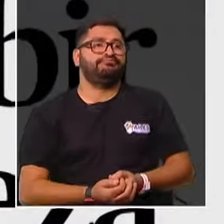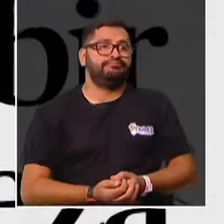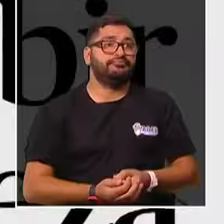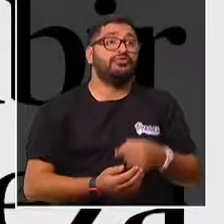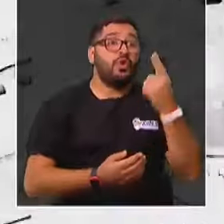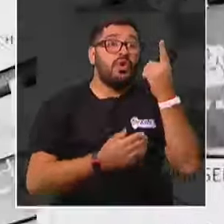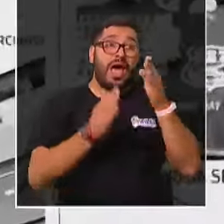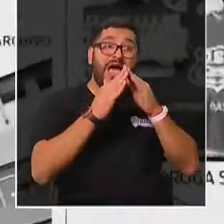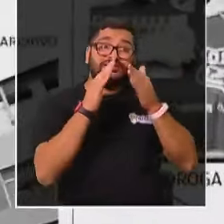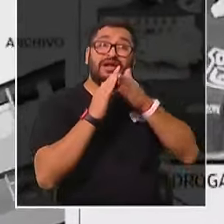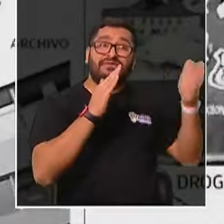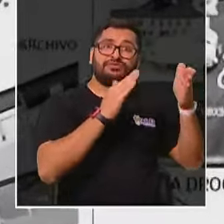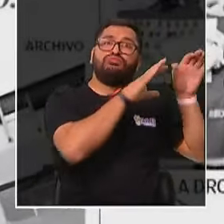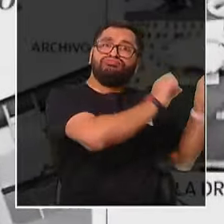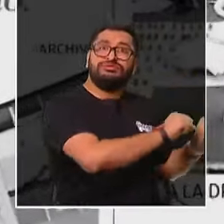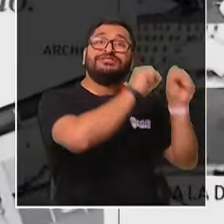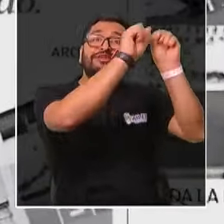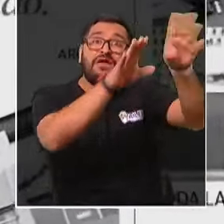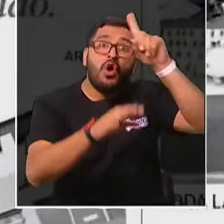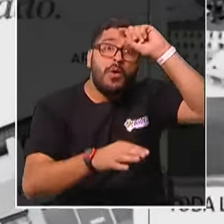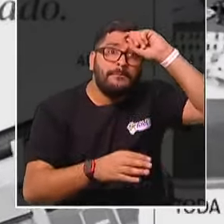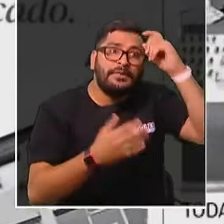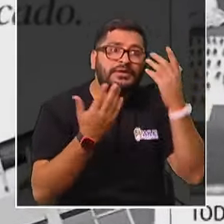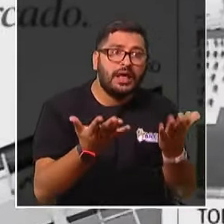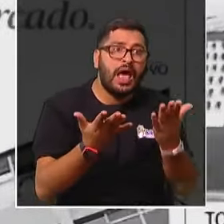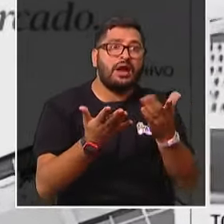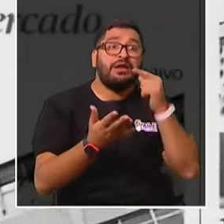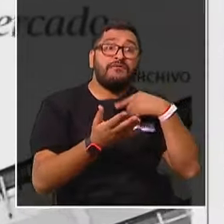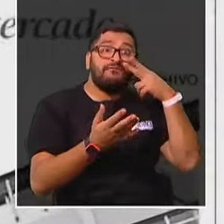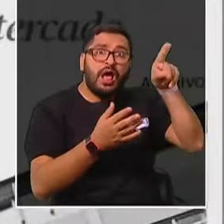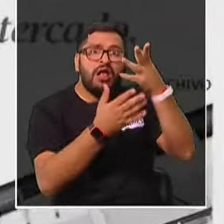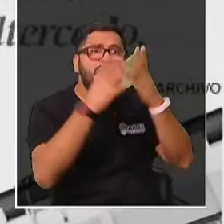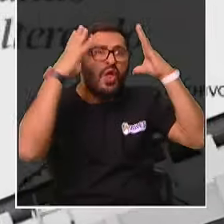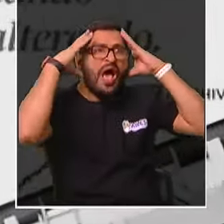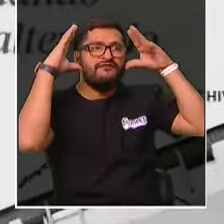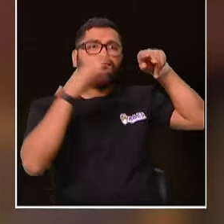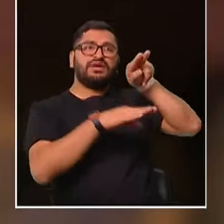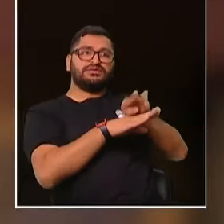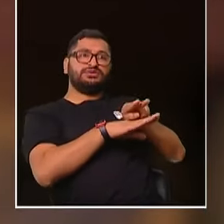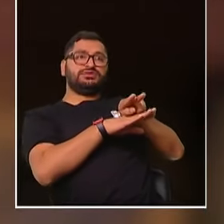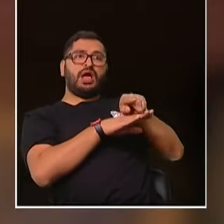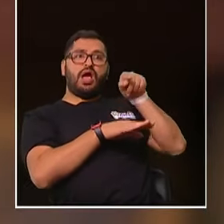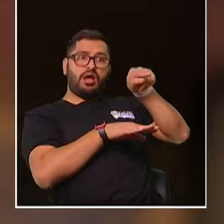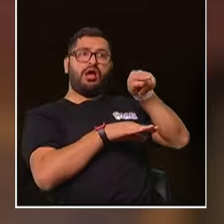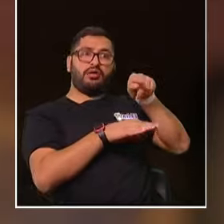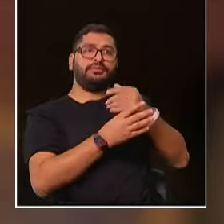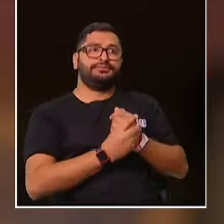Una vecina me llevó al hospital y la vi, estaba su cabeza